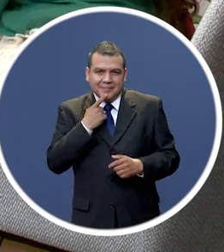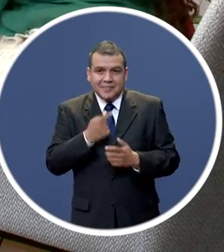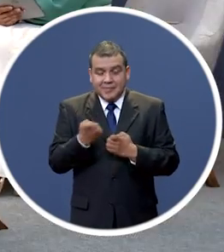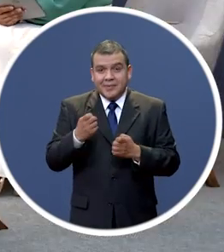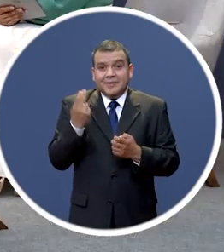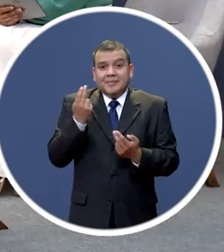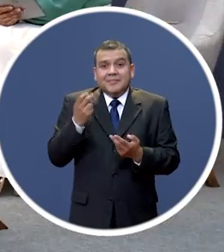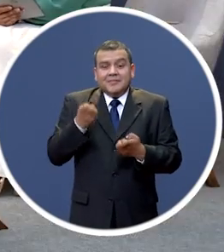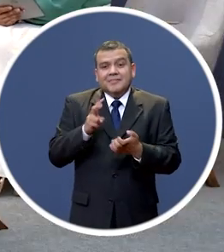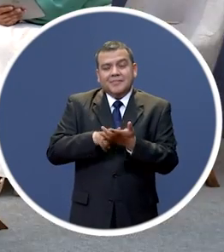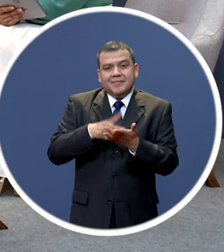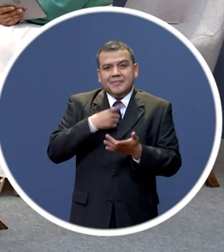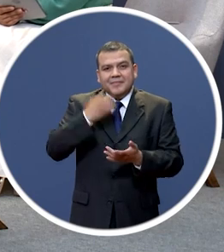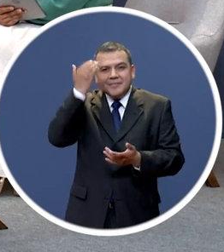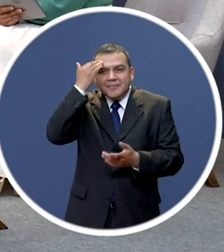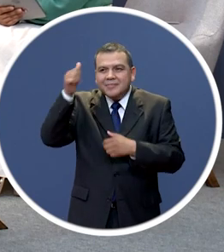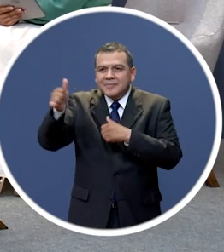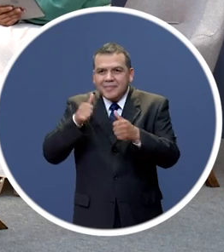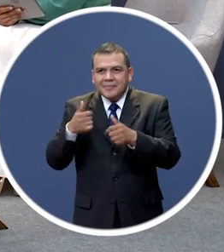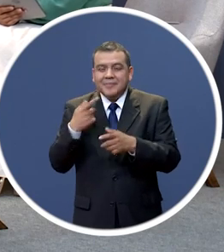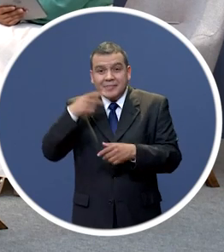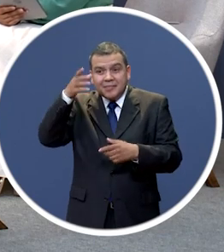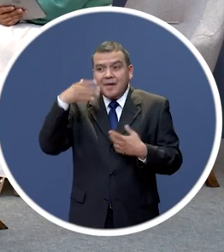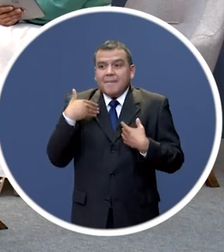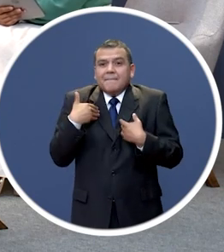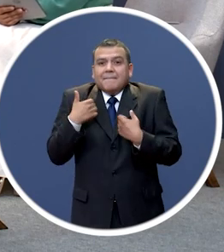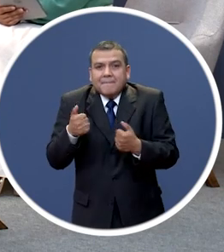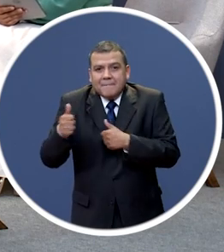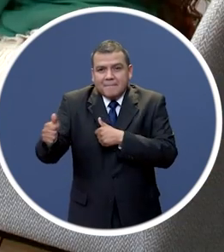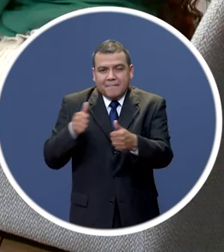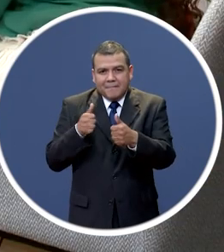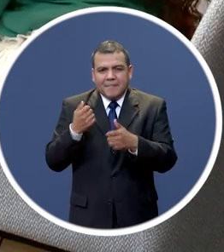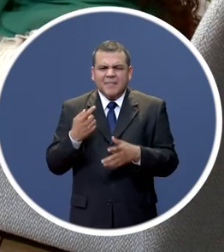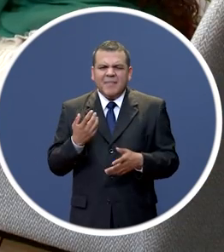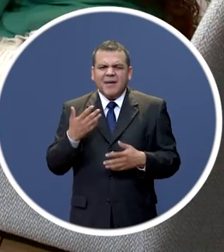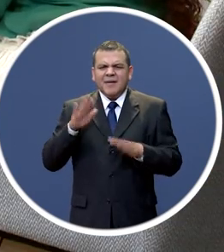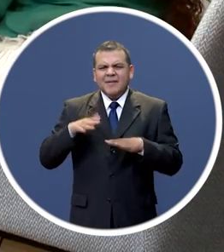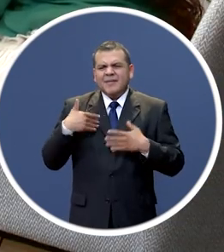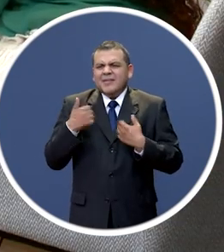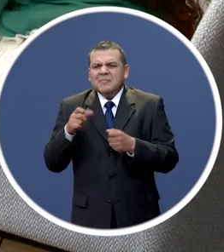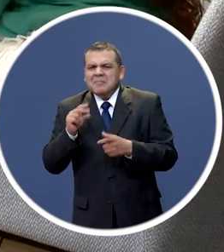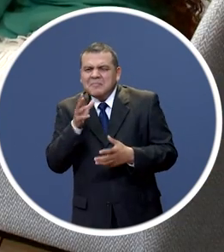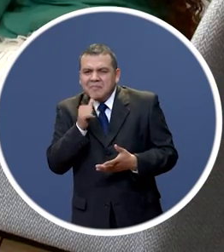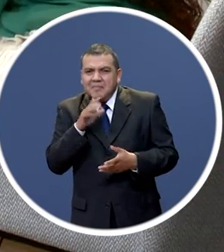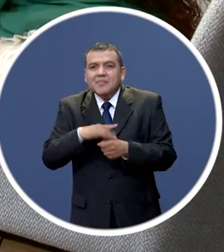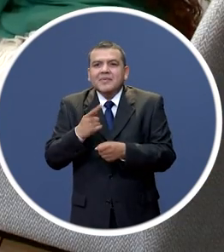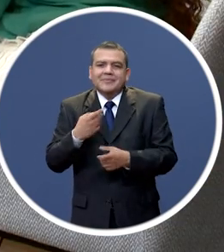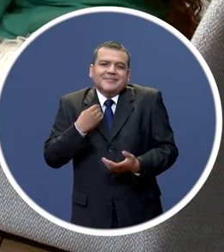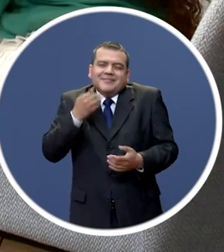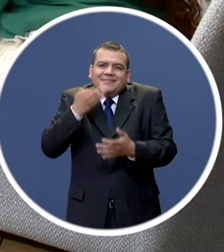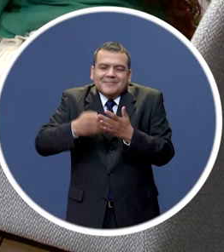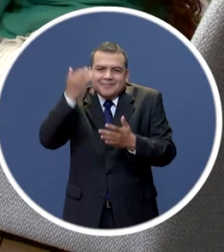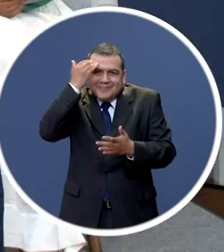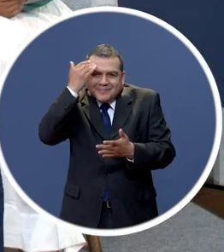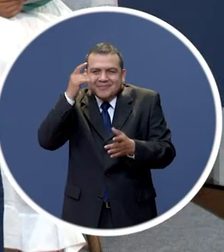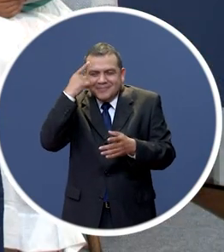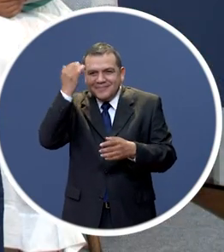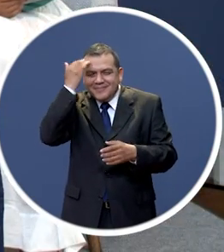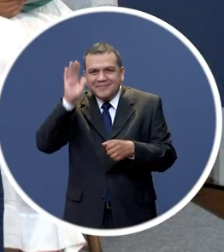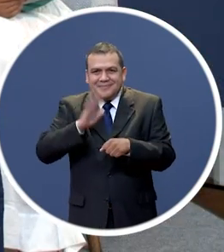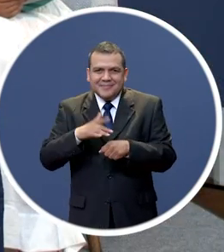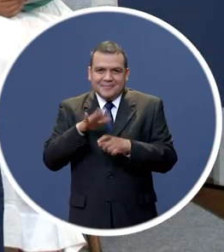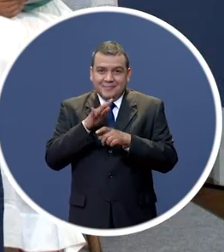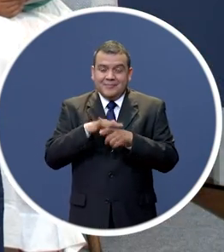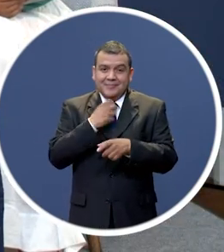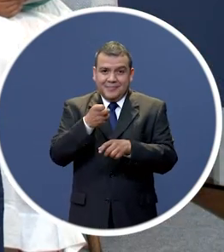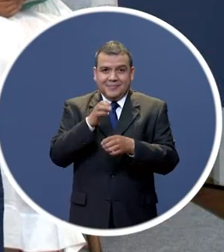otro, de conocer un poco más, que a veces esa falta de comprender, esa falta de acercarnos, es porque no conocemos. Exactamente. Y oportunidad